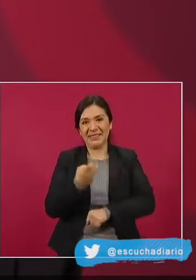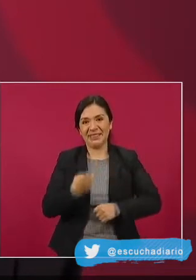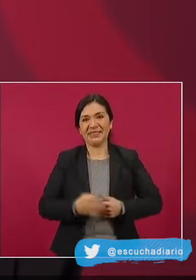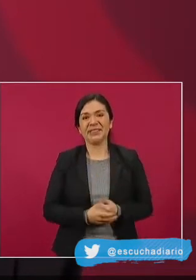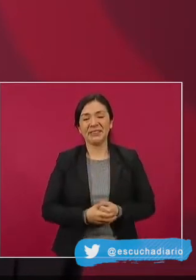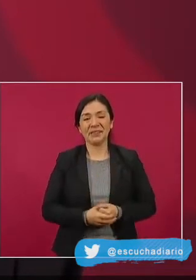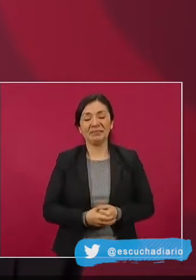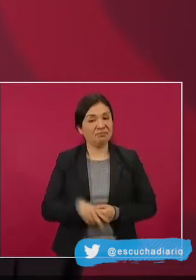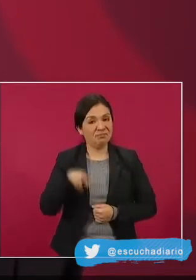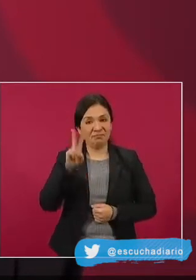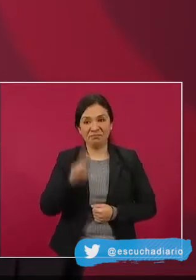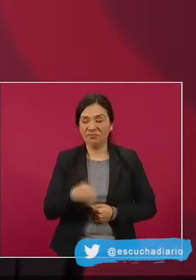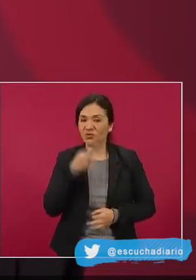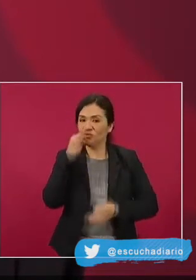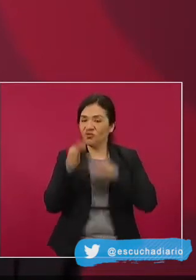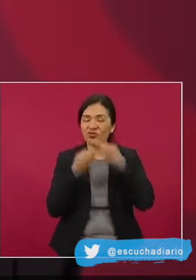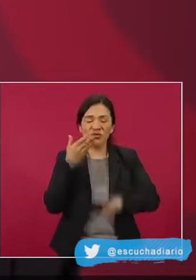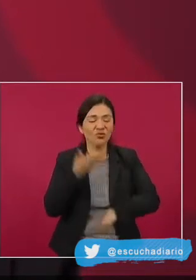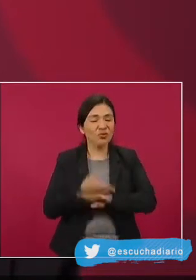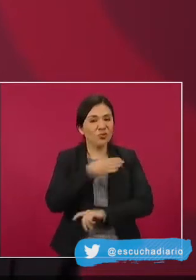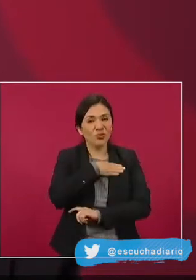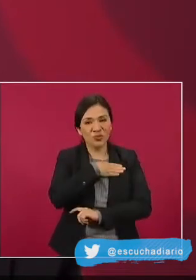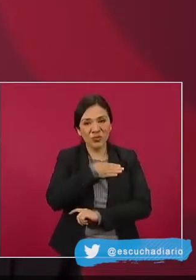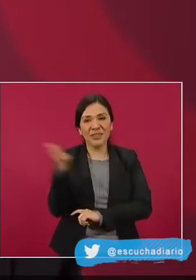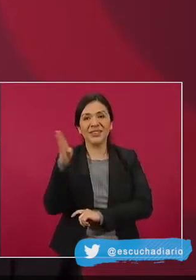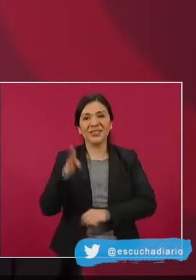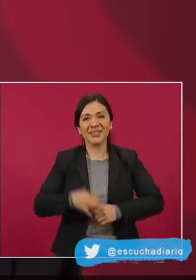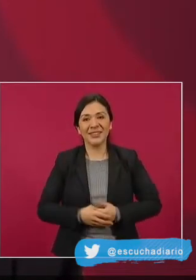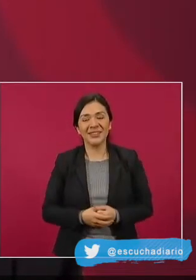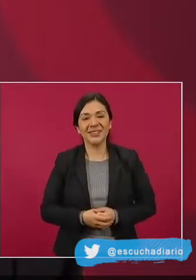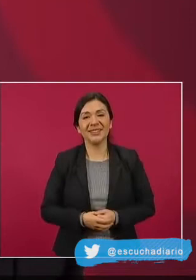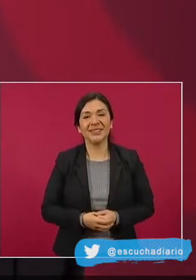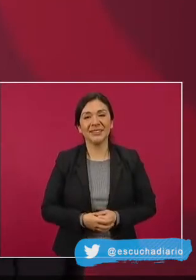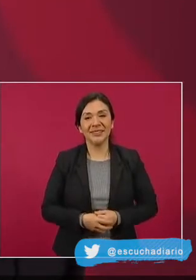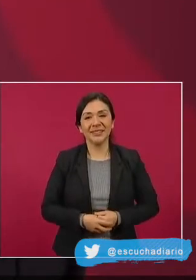Una muy buena noticia.